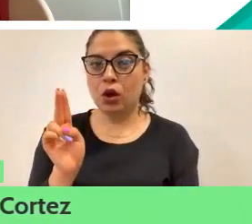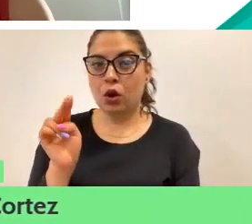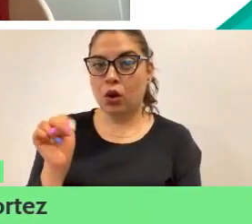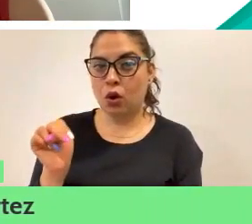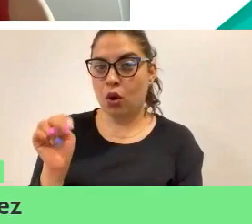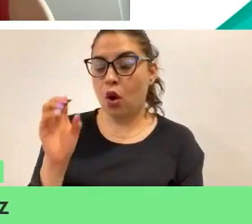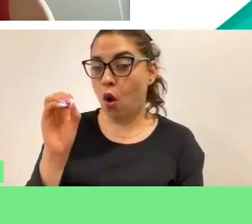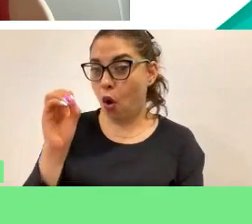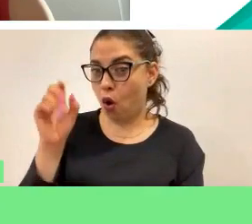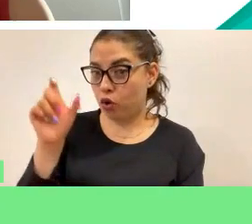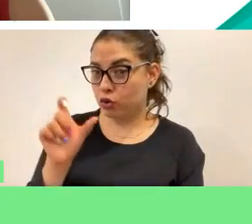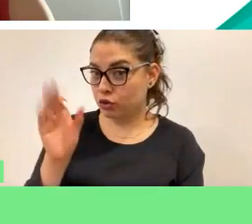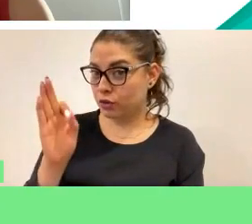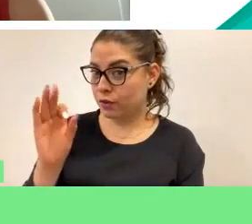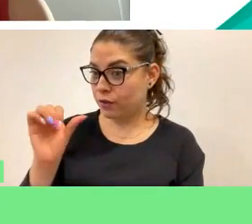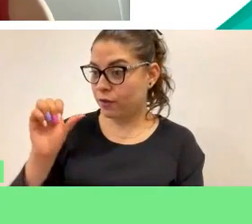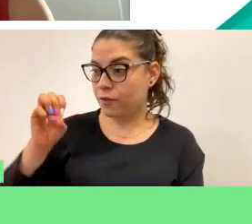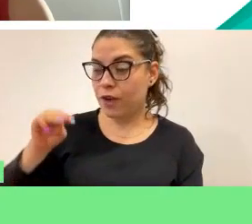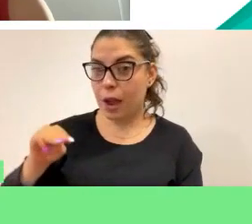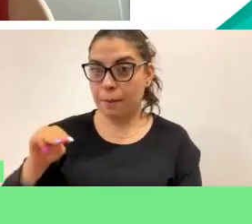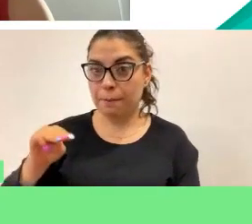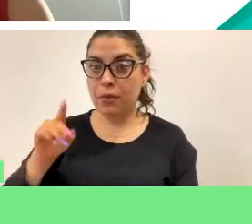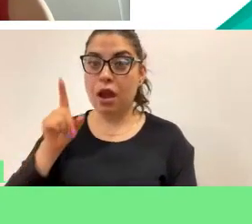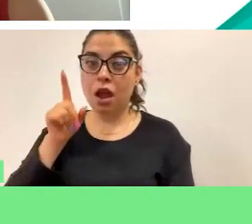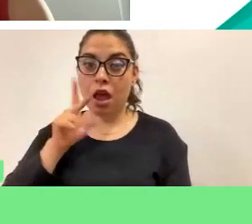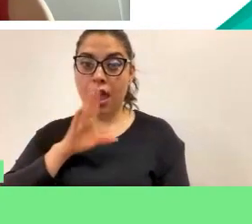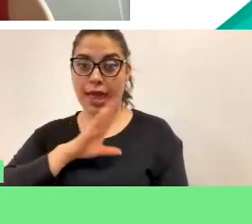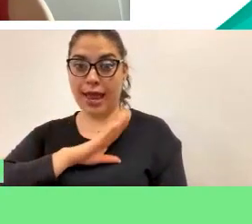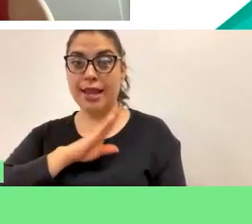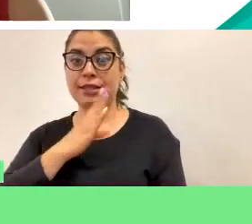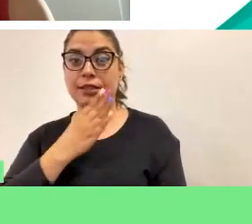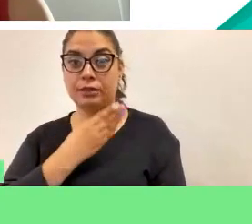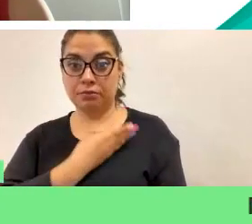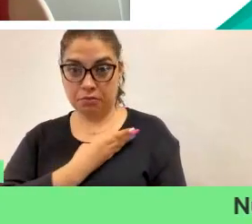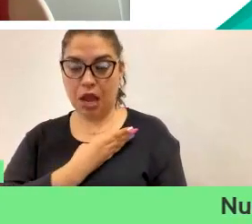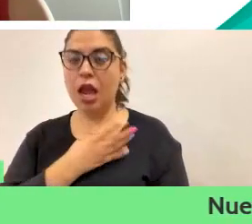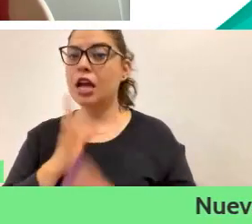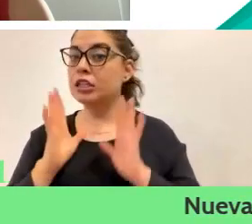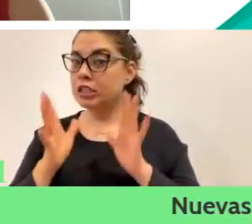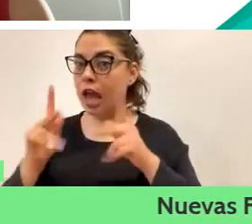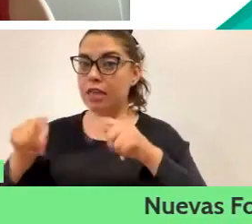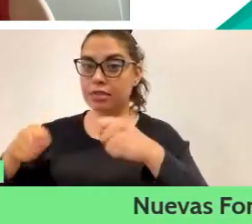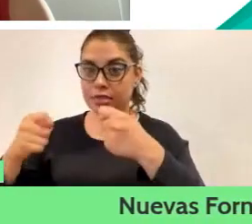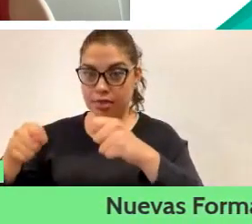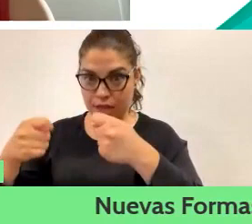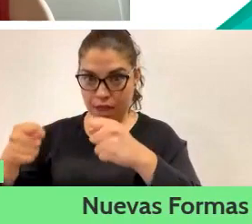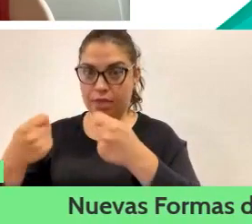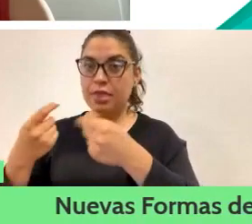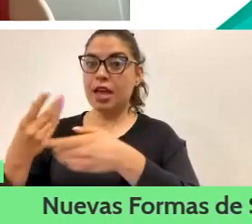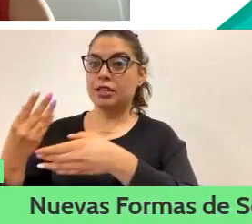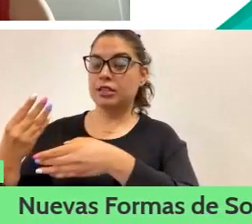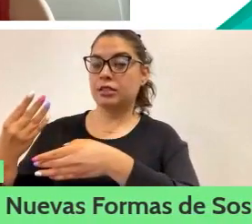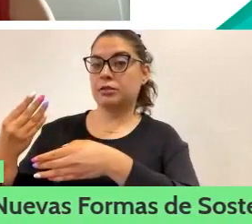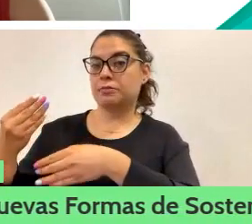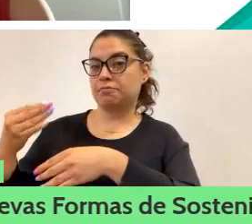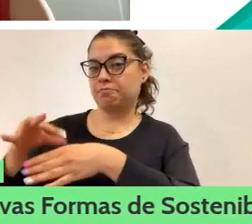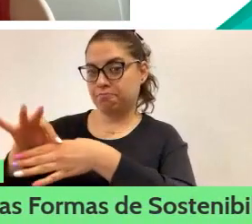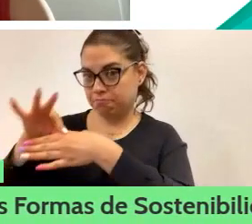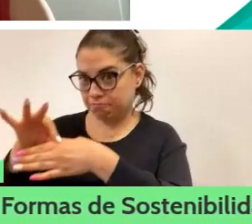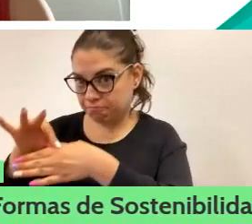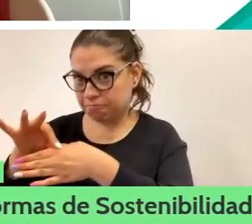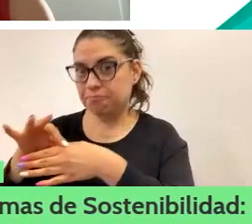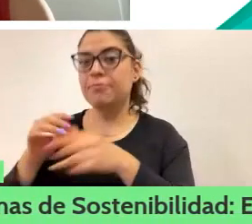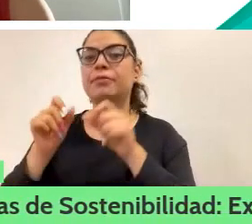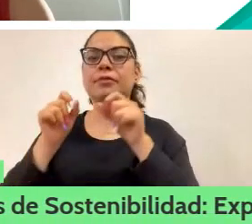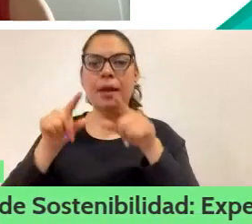un proyecto de comercio justo, que al final, o sea, tenemos tiendas físicas en muchas ciudades de España, tenemos una tienda online, a nivel